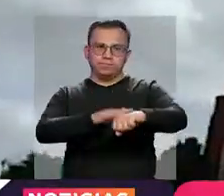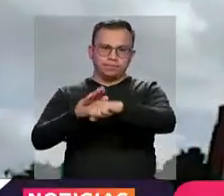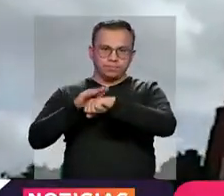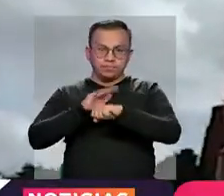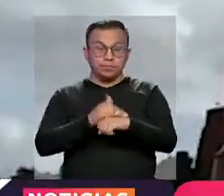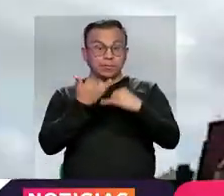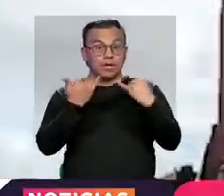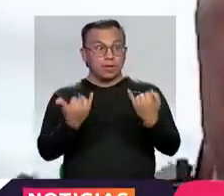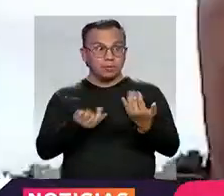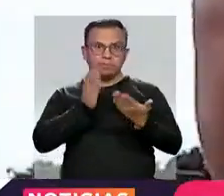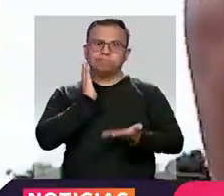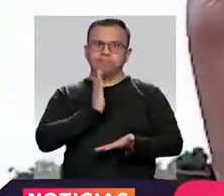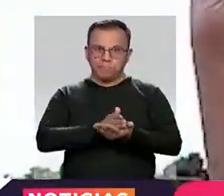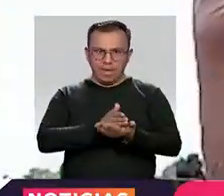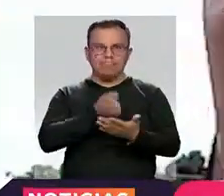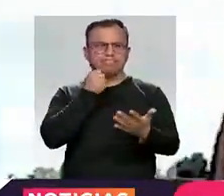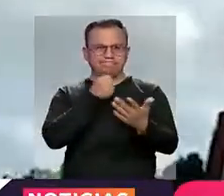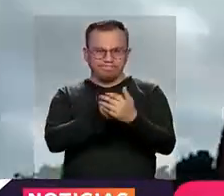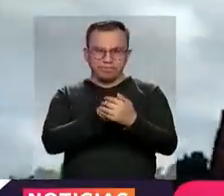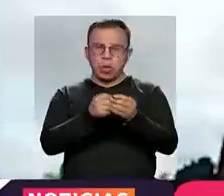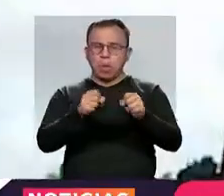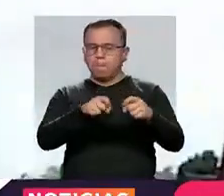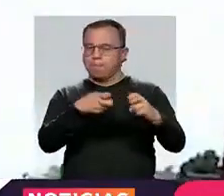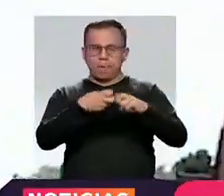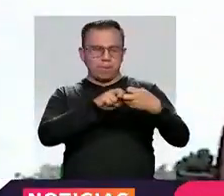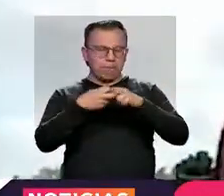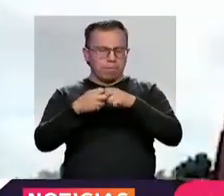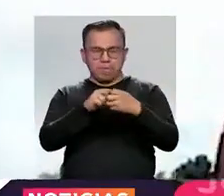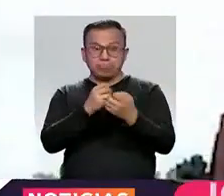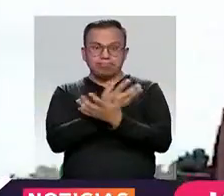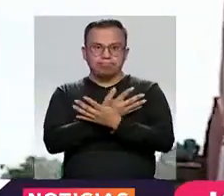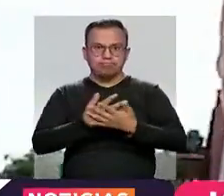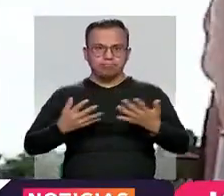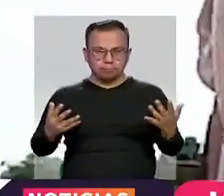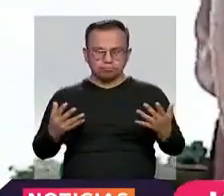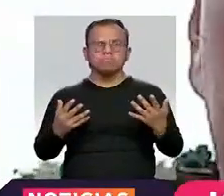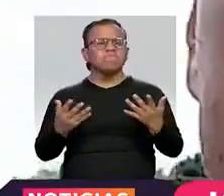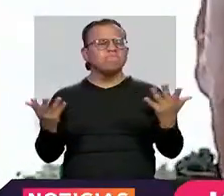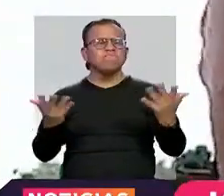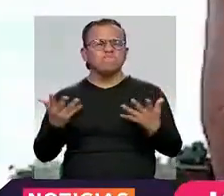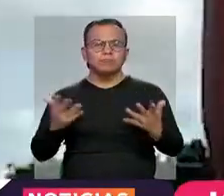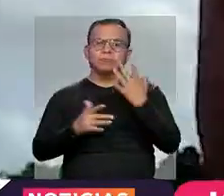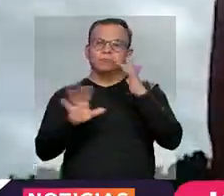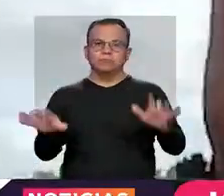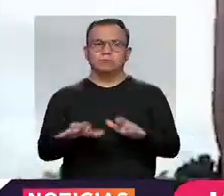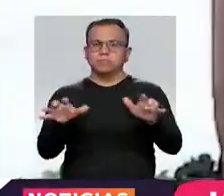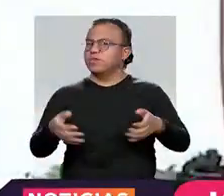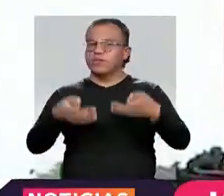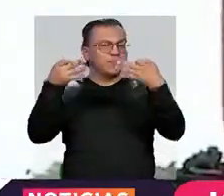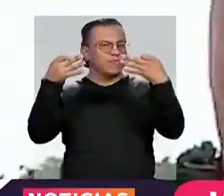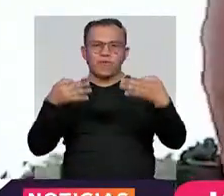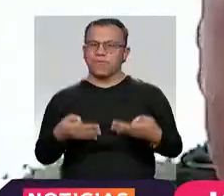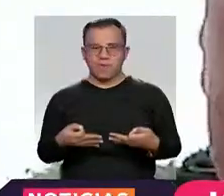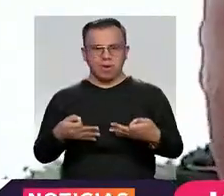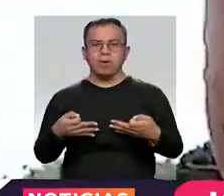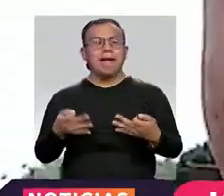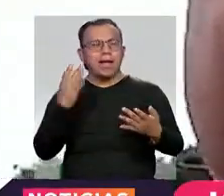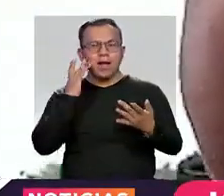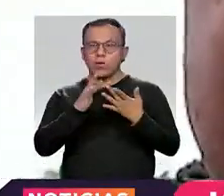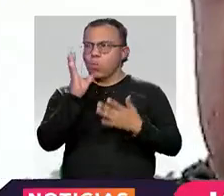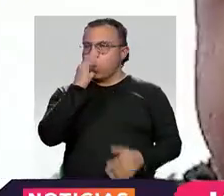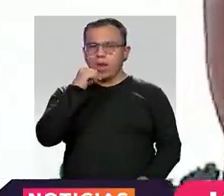habido accidentes, ha habido también colisiones, donde, como es una actividad informal,